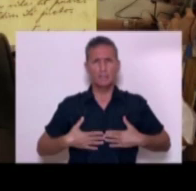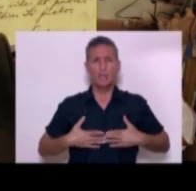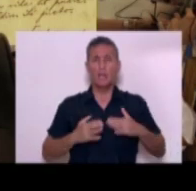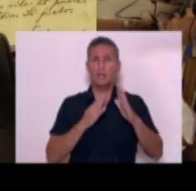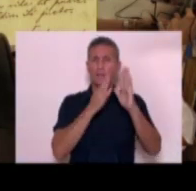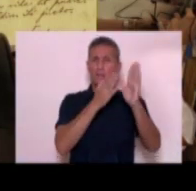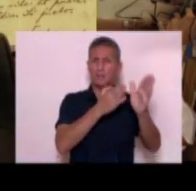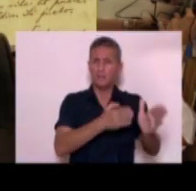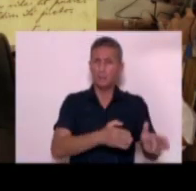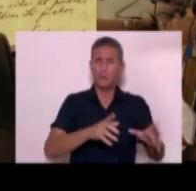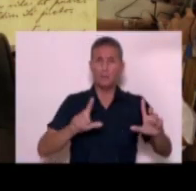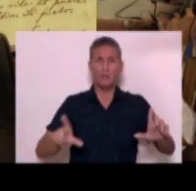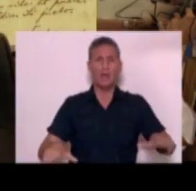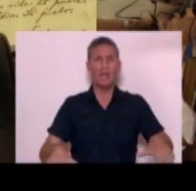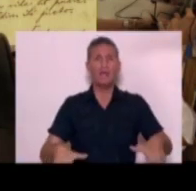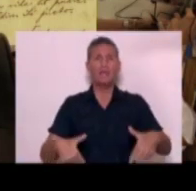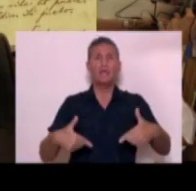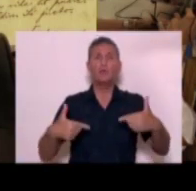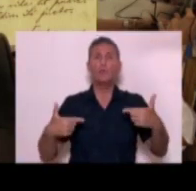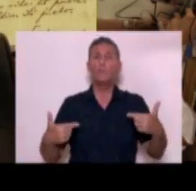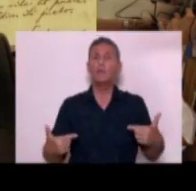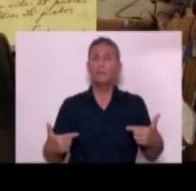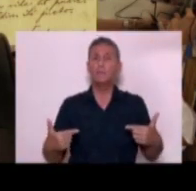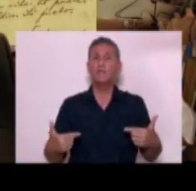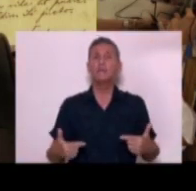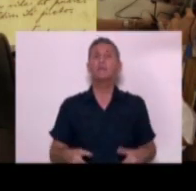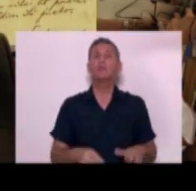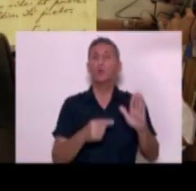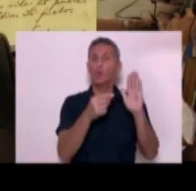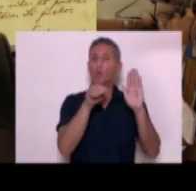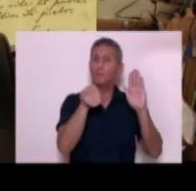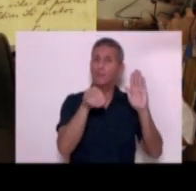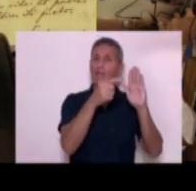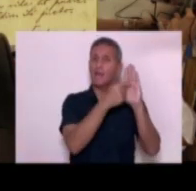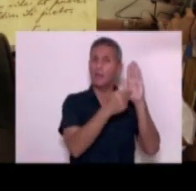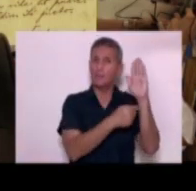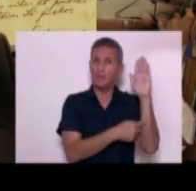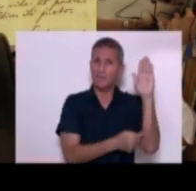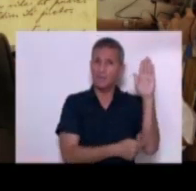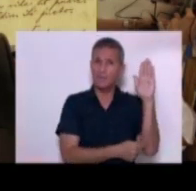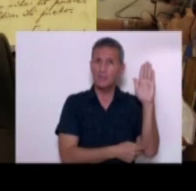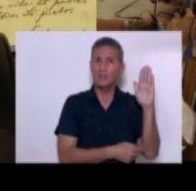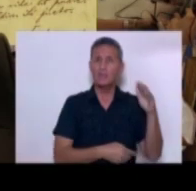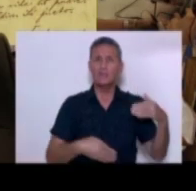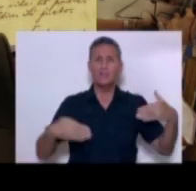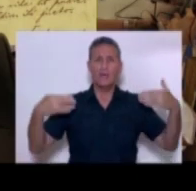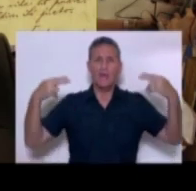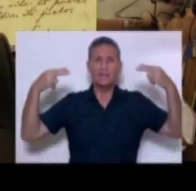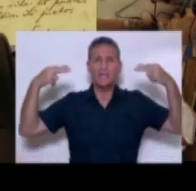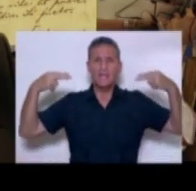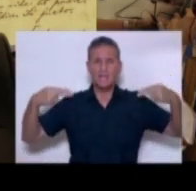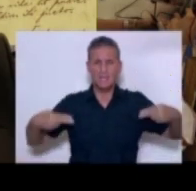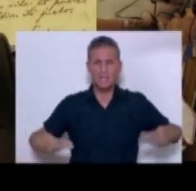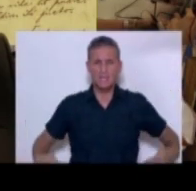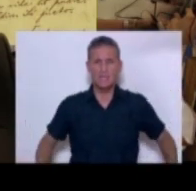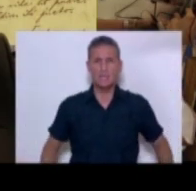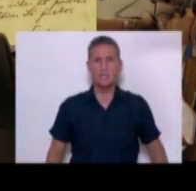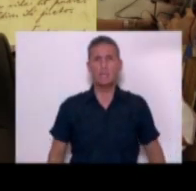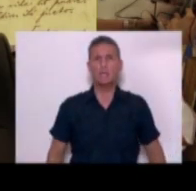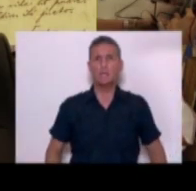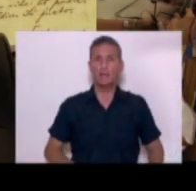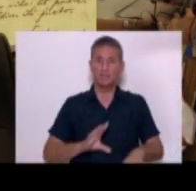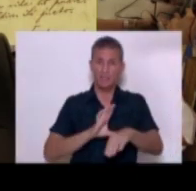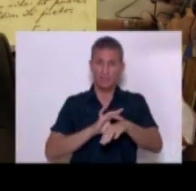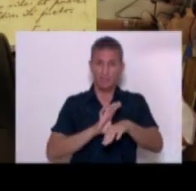la disciplina en el cumplimiento de las medidas higiénicas y así evitar la propagación del virus.